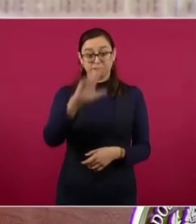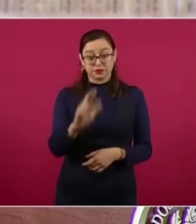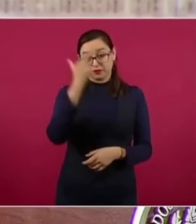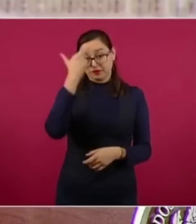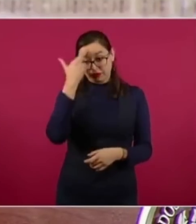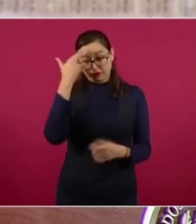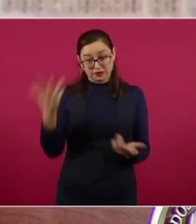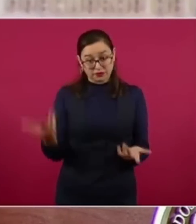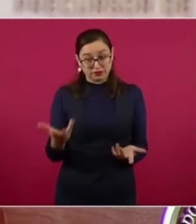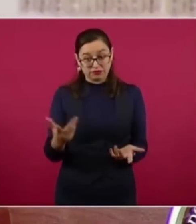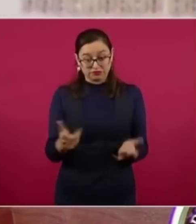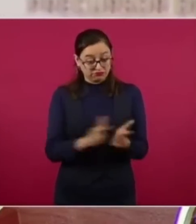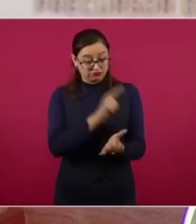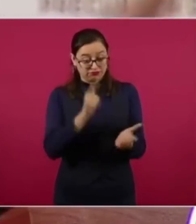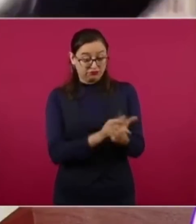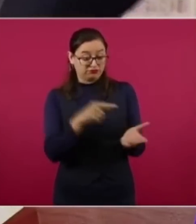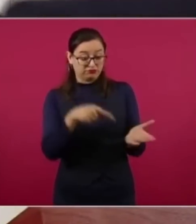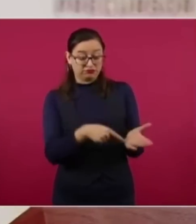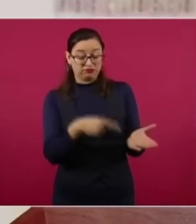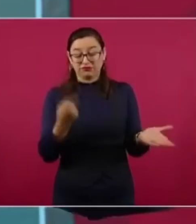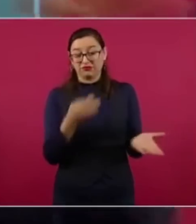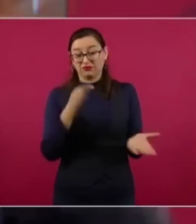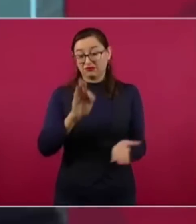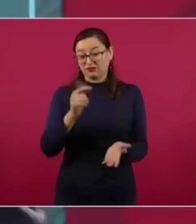Entonces, si hay una orden de aprehensión,